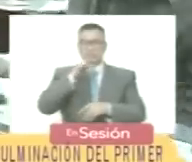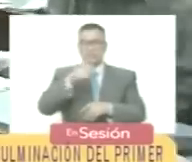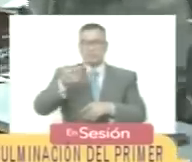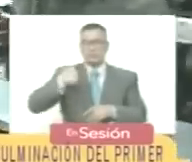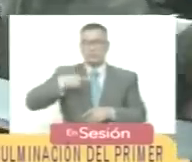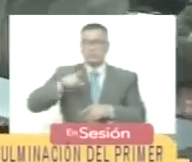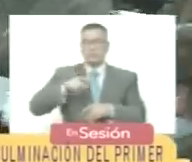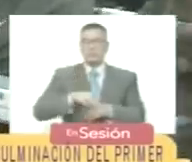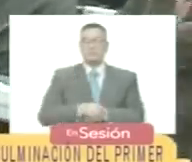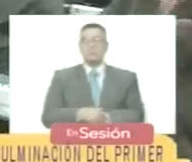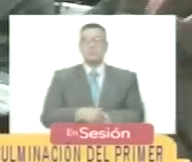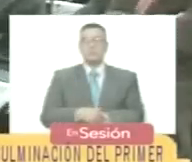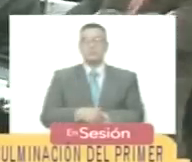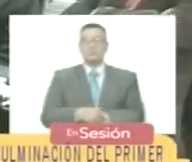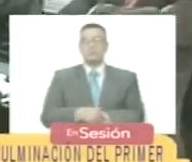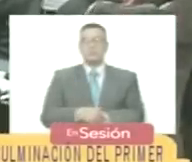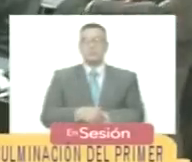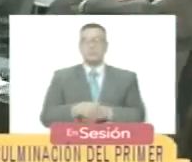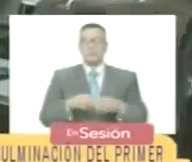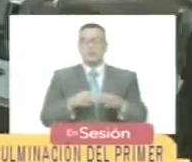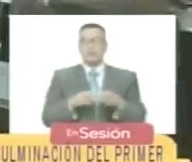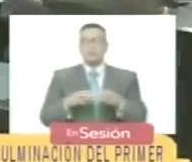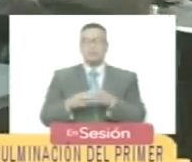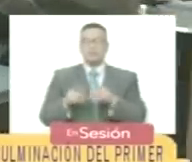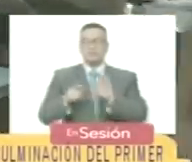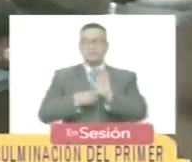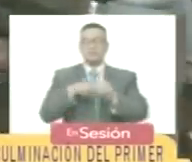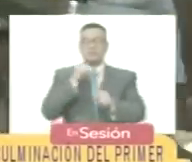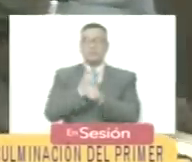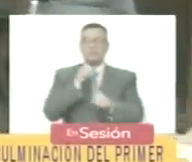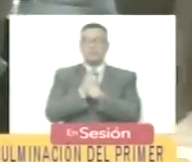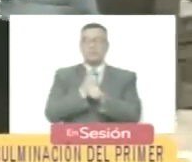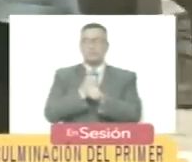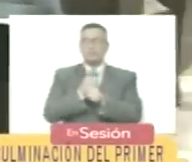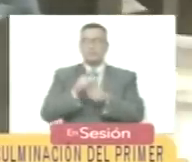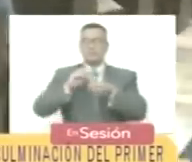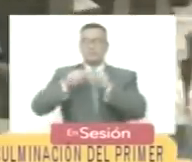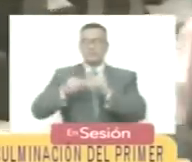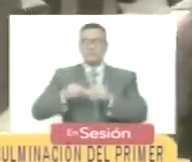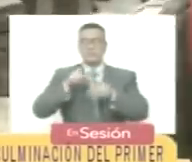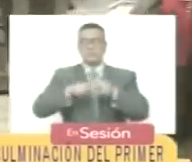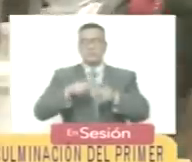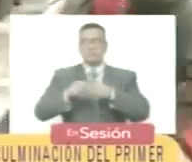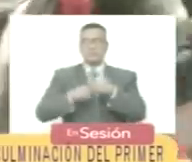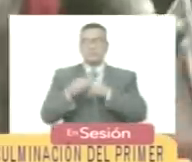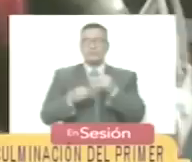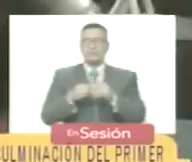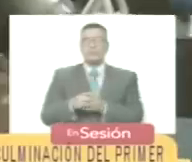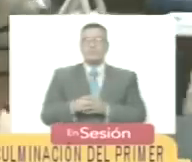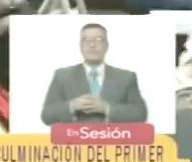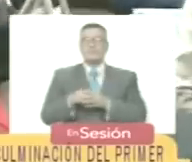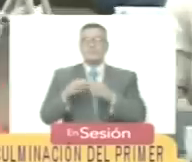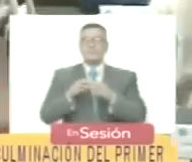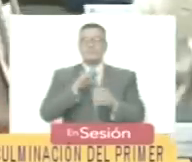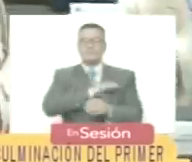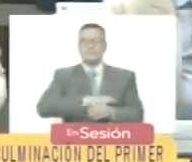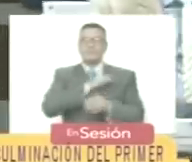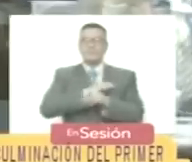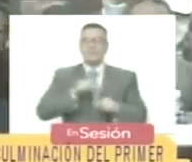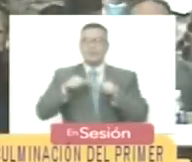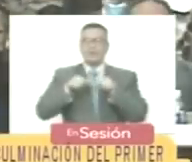tenemos todos y cada uno de los informes del trabajo de hormiguitas que se hace desde las comisiones